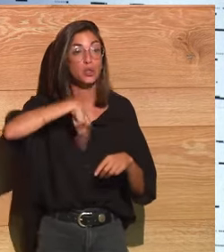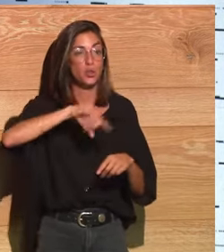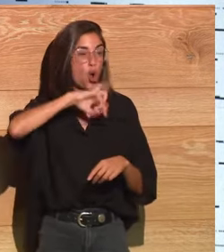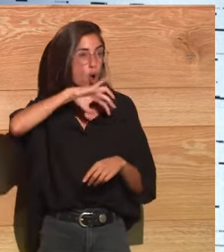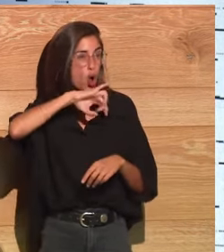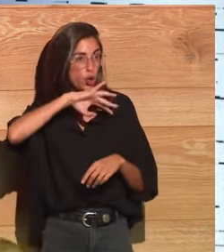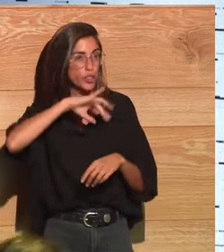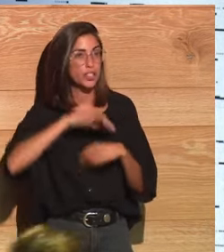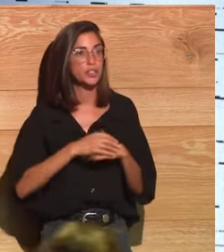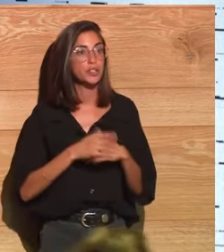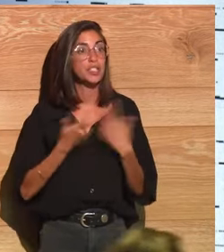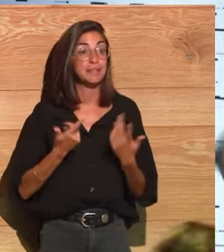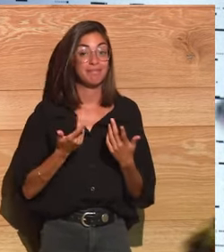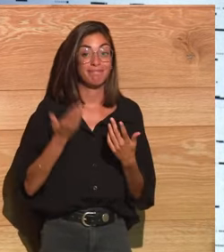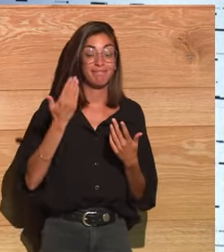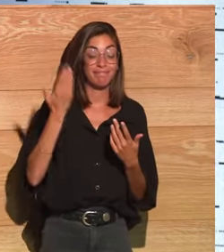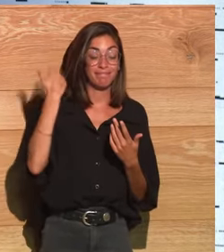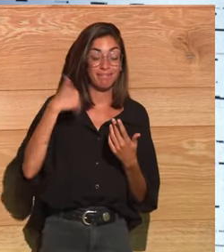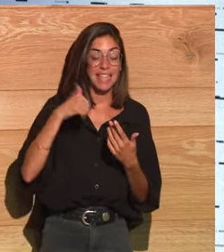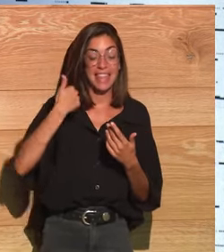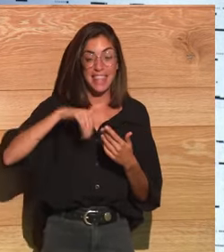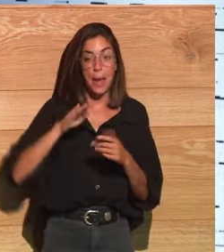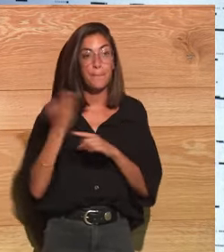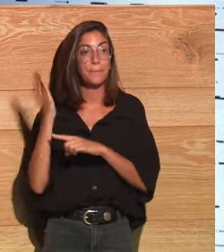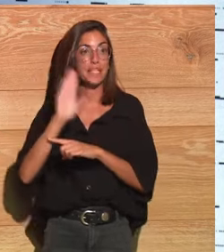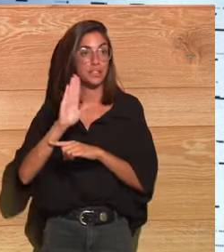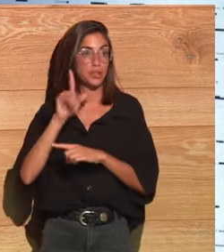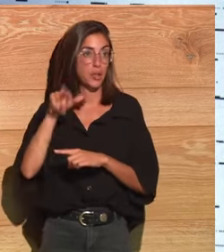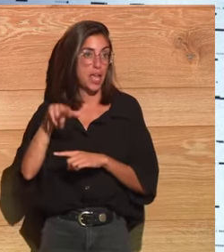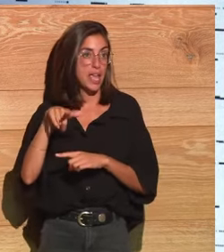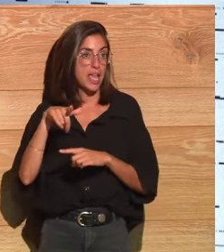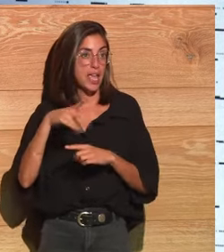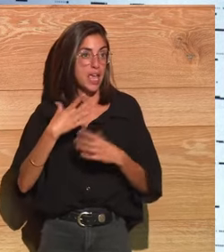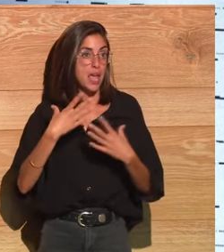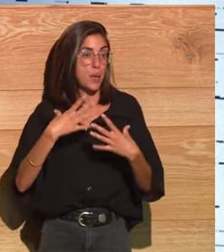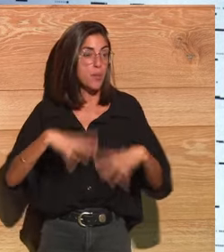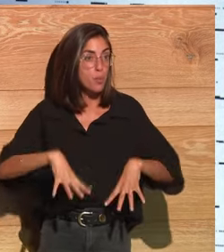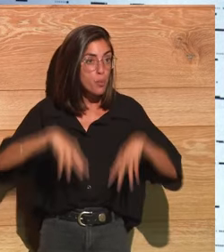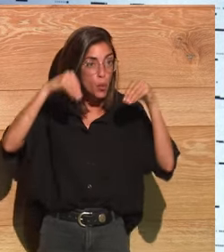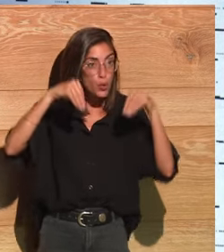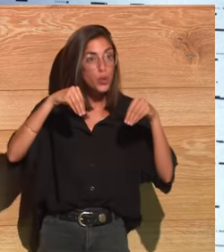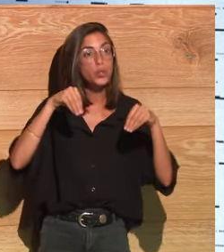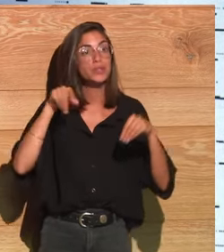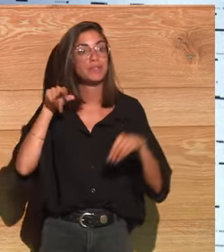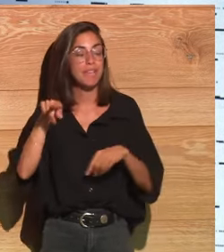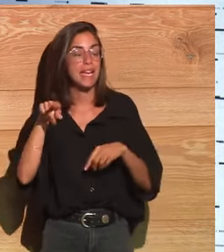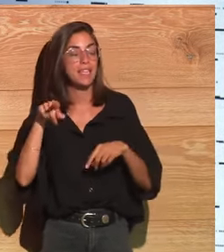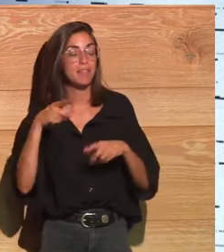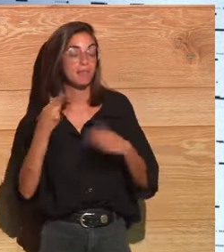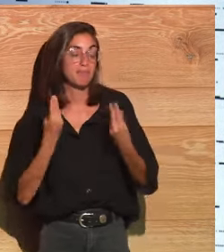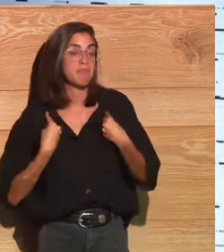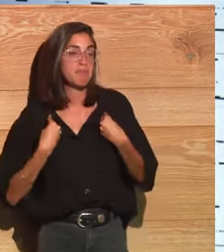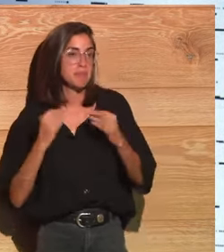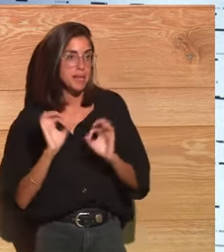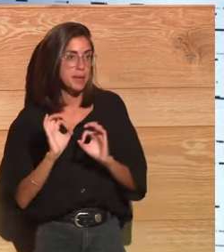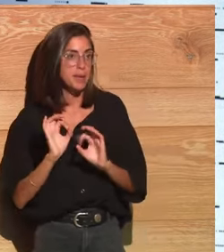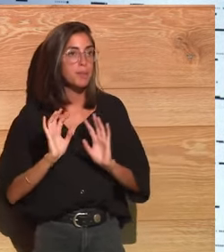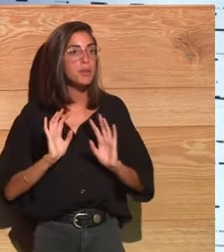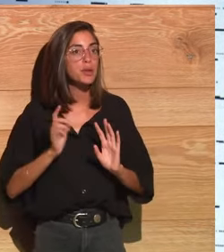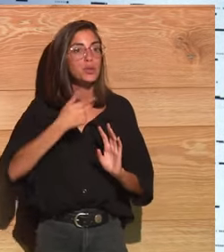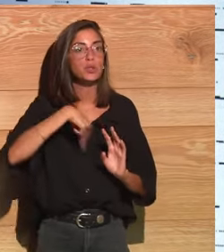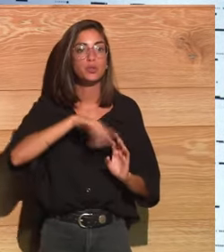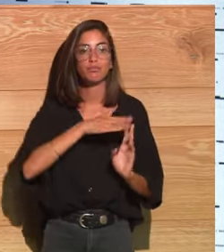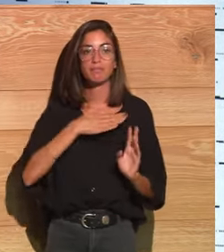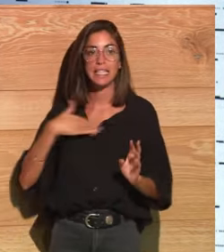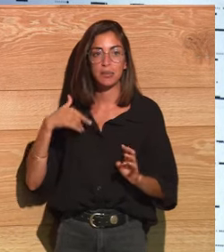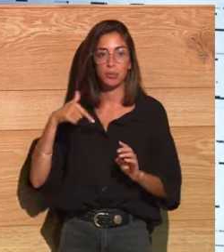hicimos la presentación oficial en Burgos, donde vive la autora, pero la verdad es que queríamos también poder